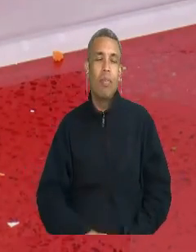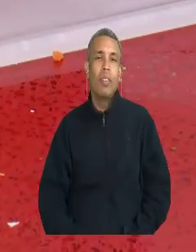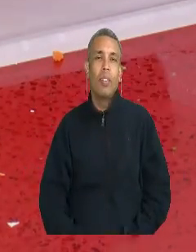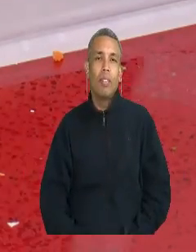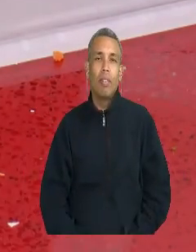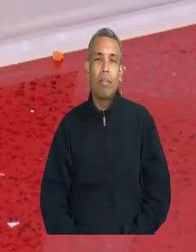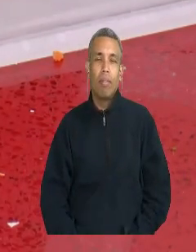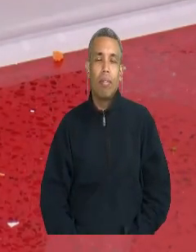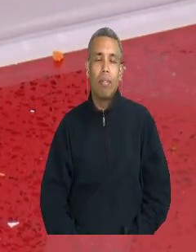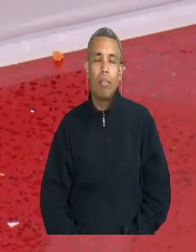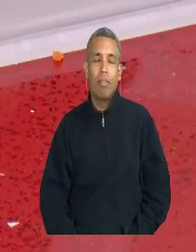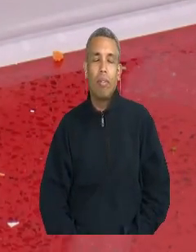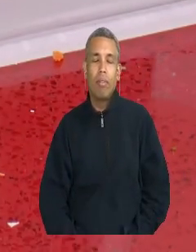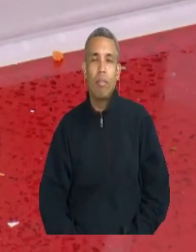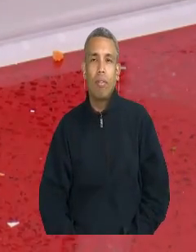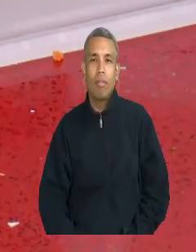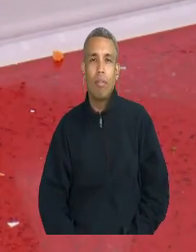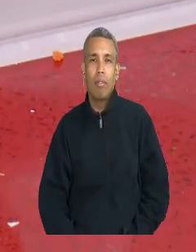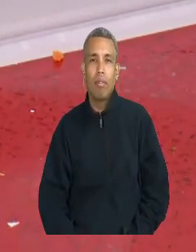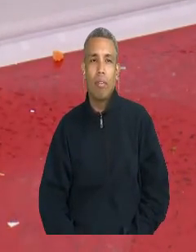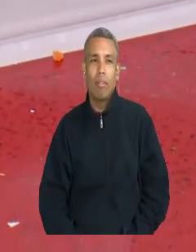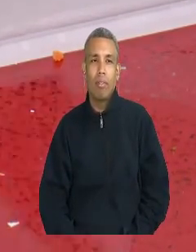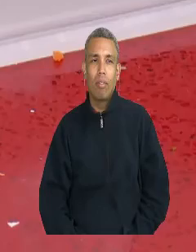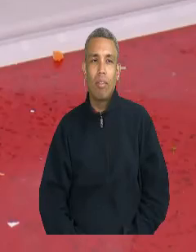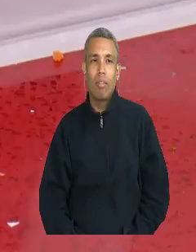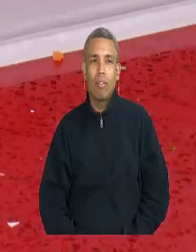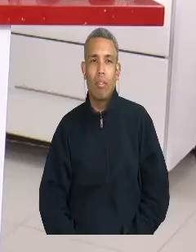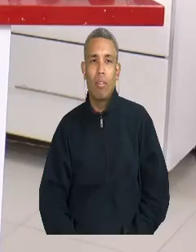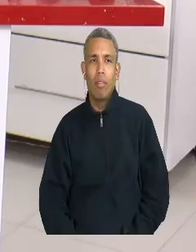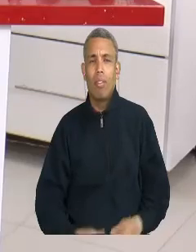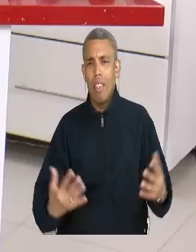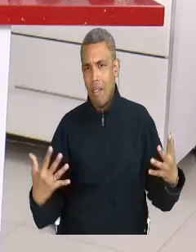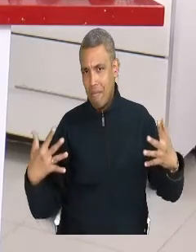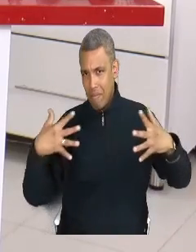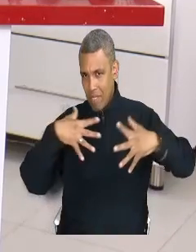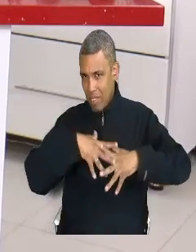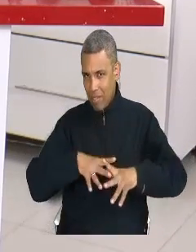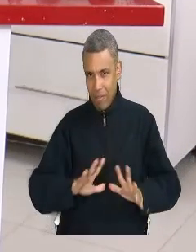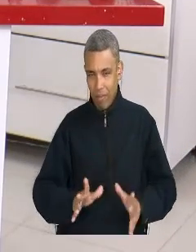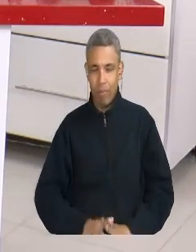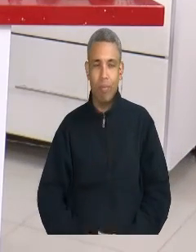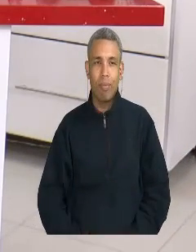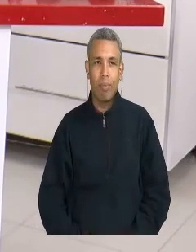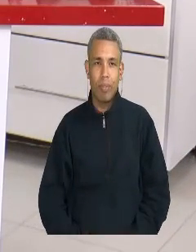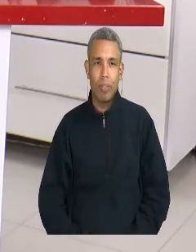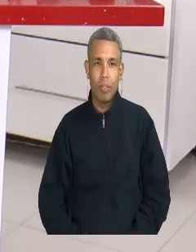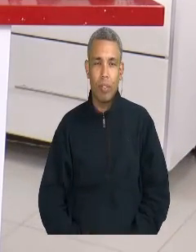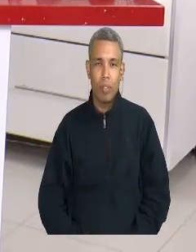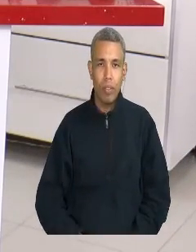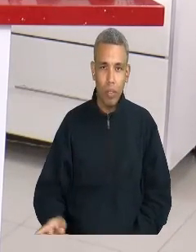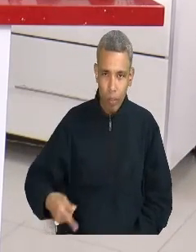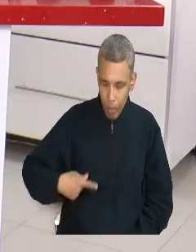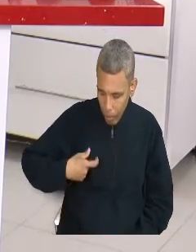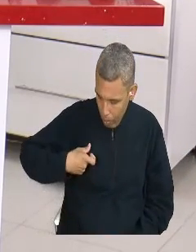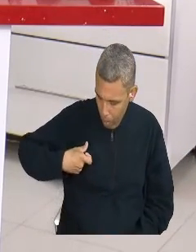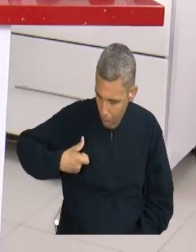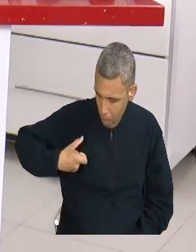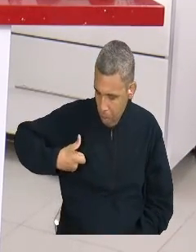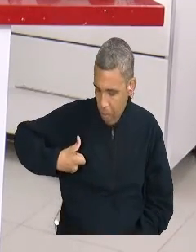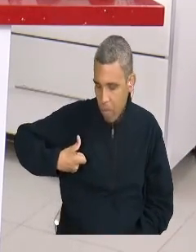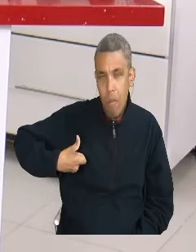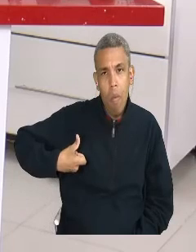han podido apreciar. Acá están mezclados ya los vegetales. Por este lado tenemos los camarones.